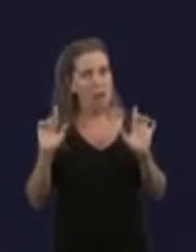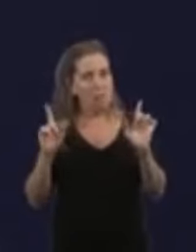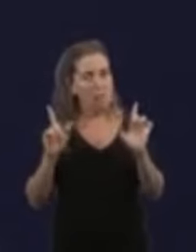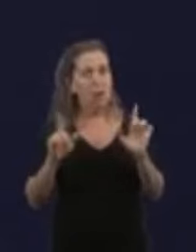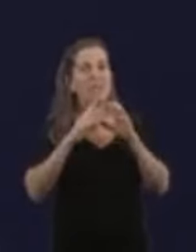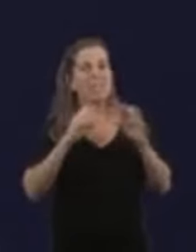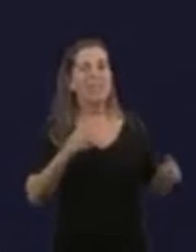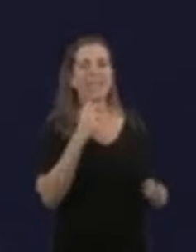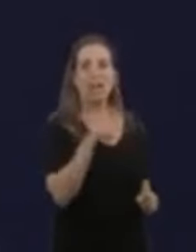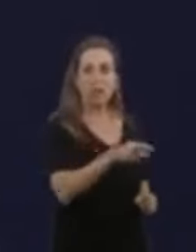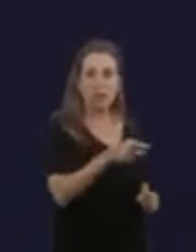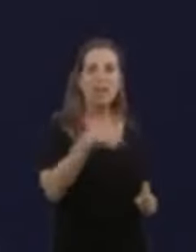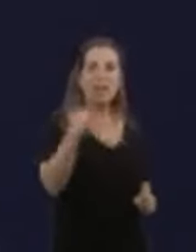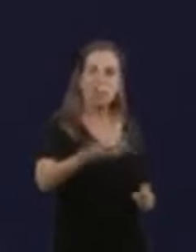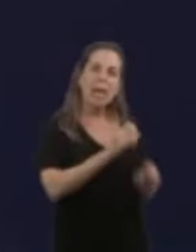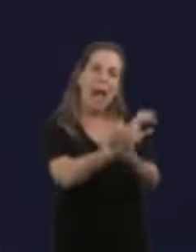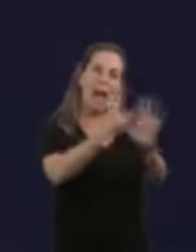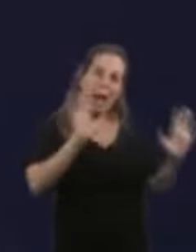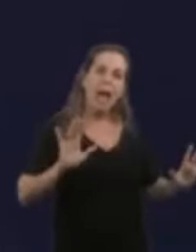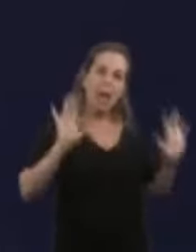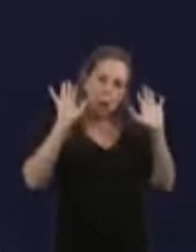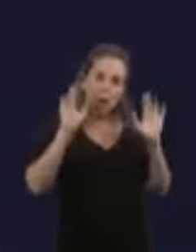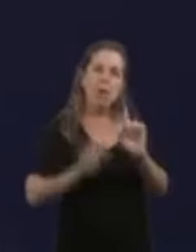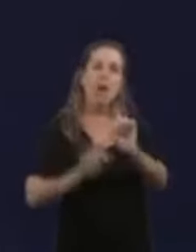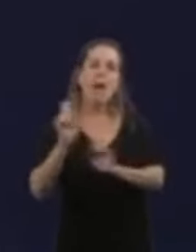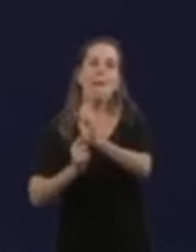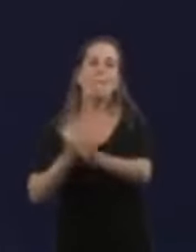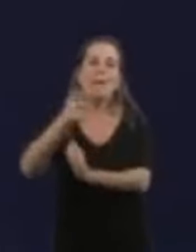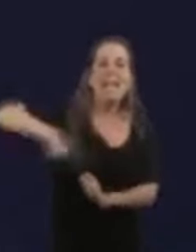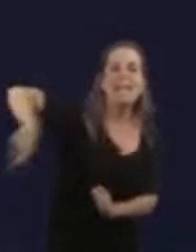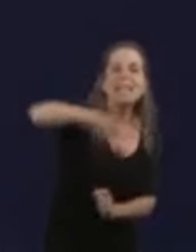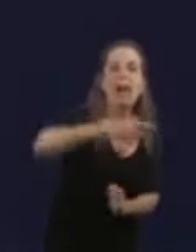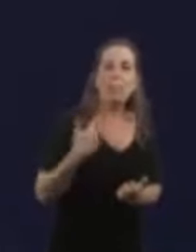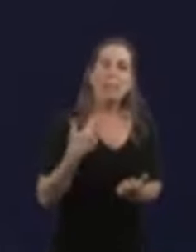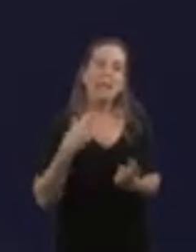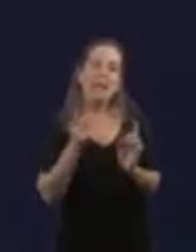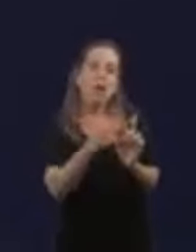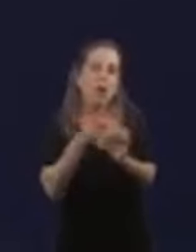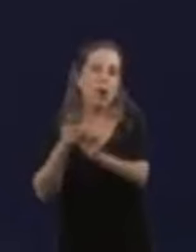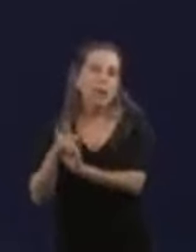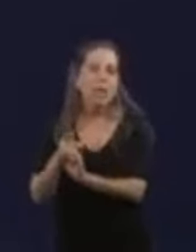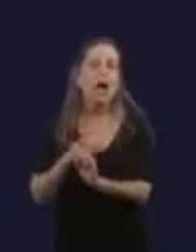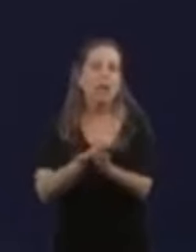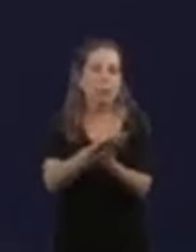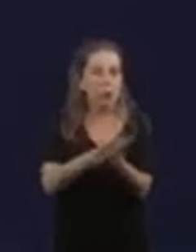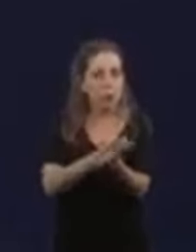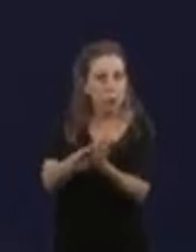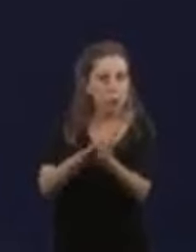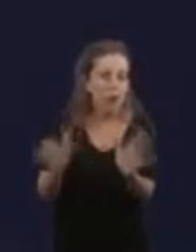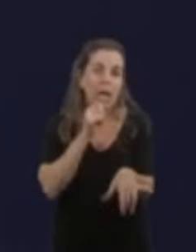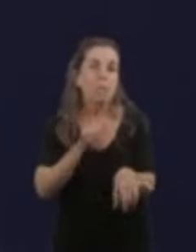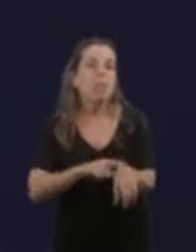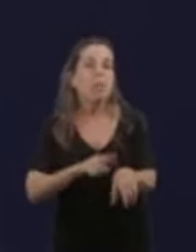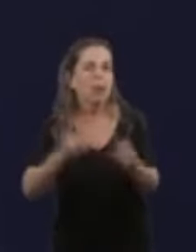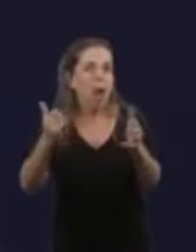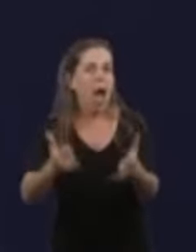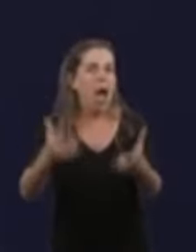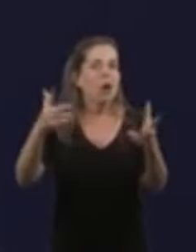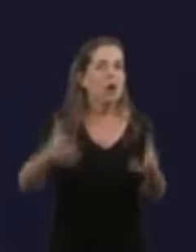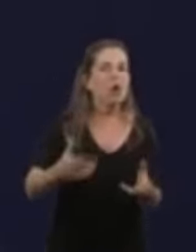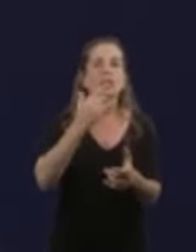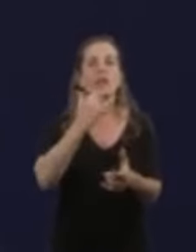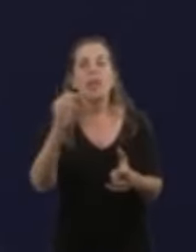después aclaró que con las Industrias puede llegar a haber algún tipo de conversación en virtud de llegado el caso de que existan o de que tengan